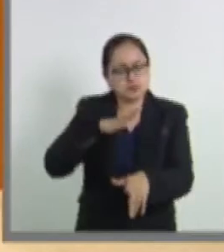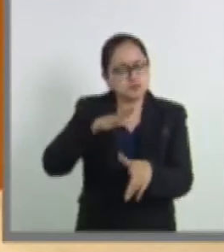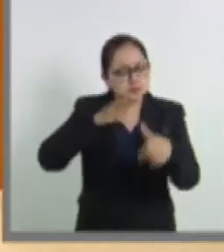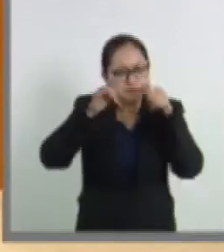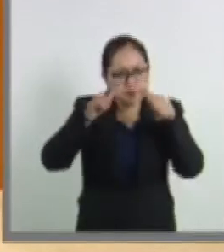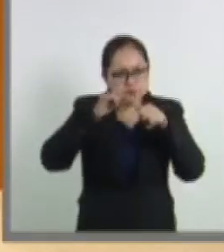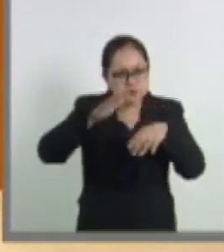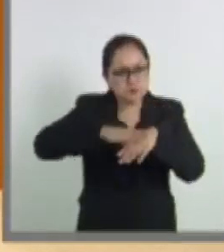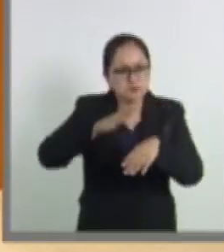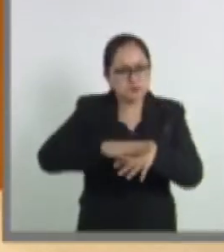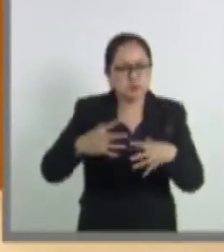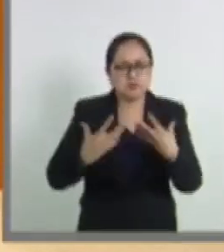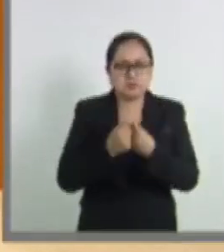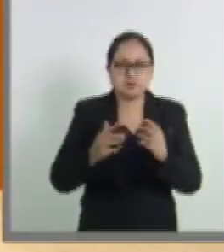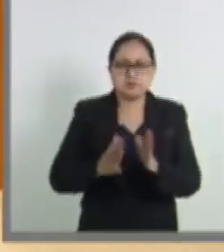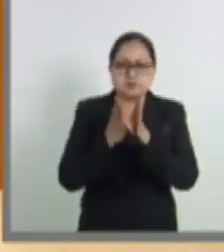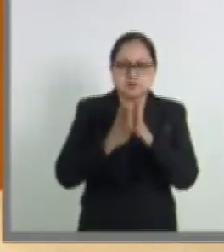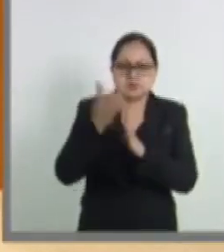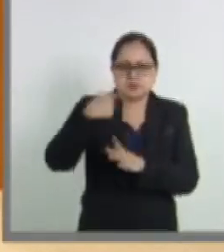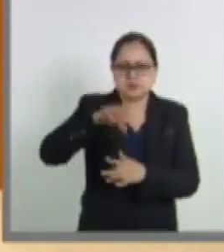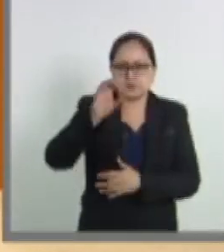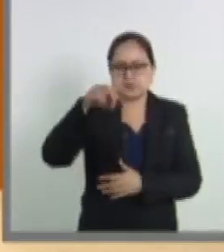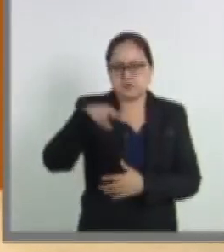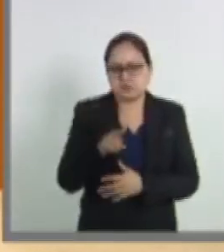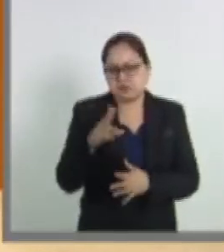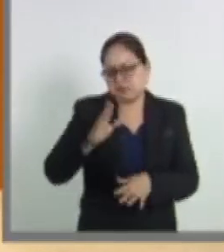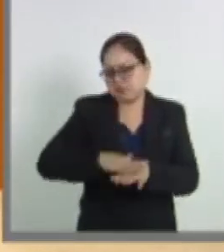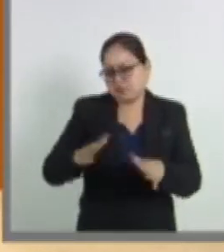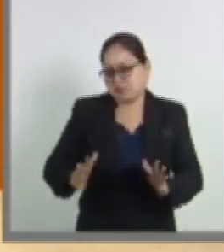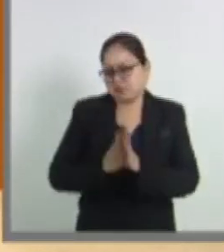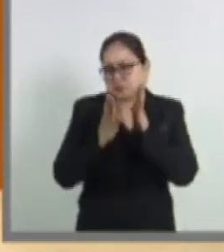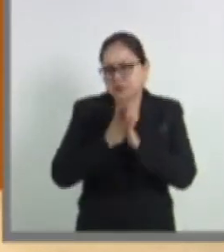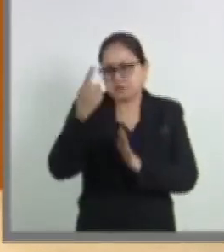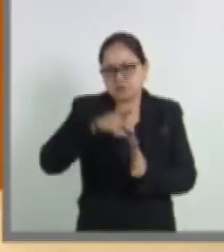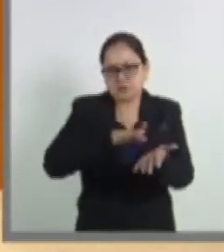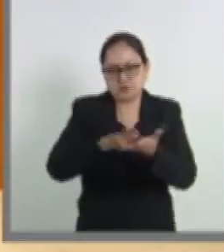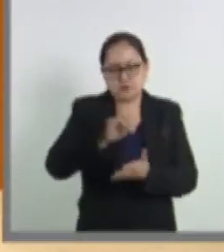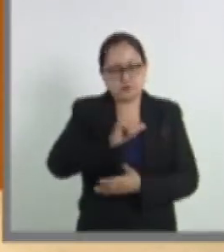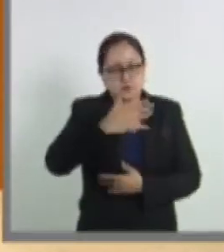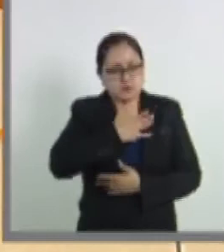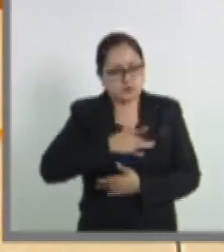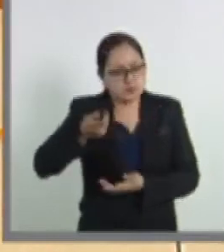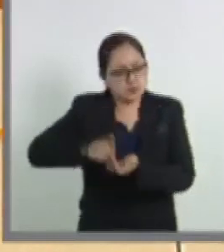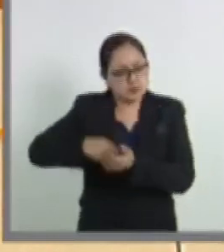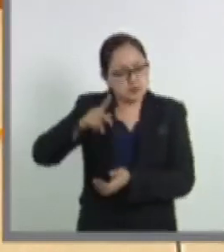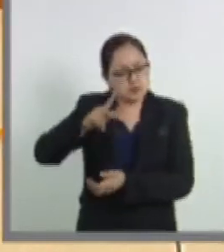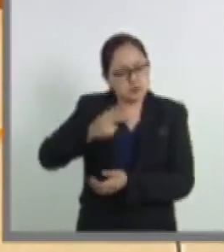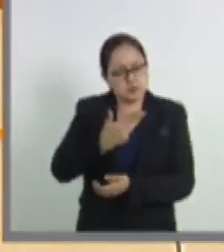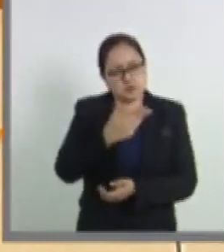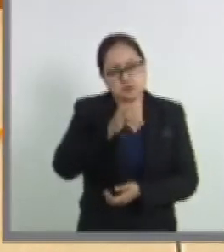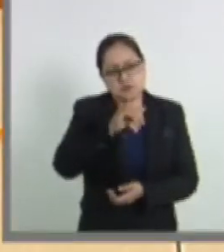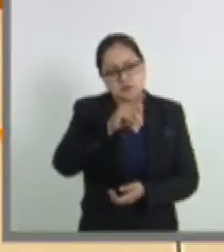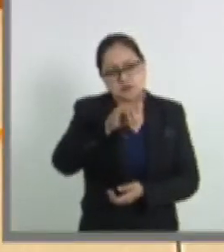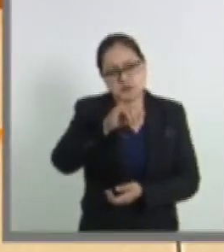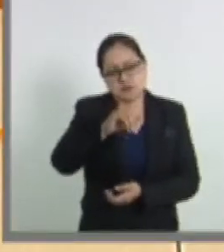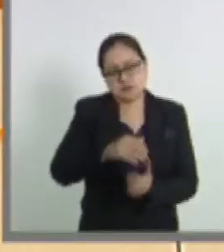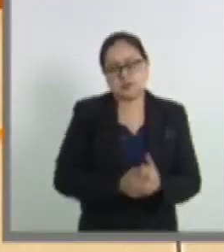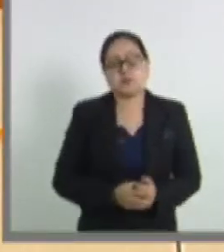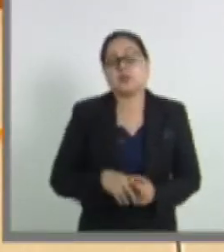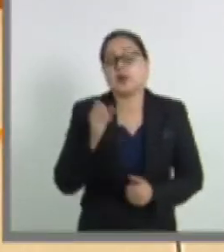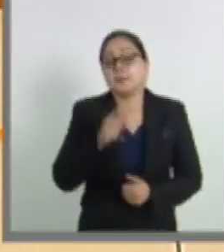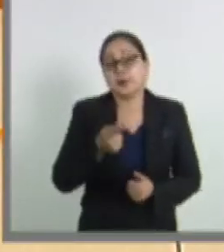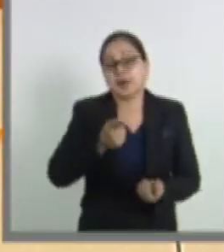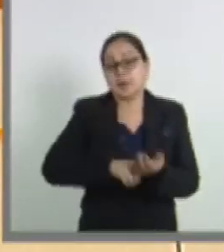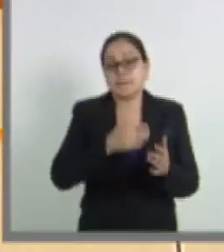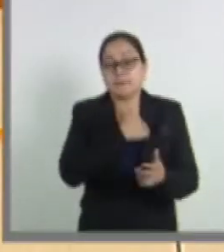participación de elementos mexicanos en la misión de las Naciones Unidas para el apoyo a la justicia en Haití. Igualmente, los integrantes de